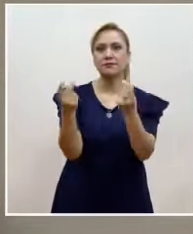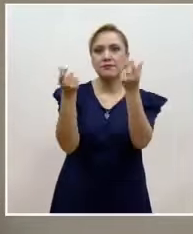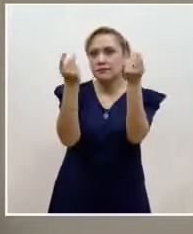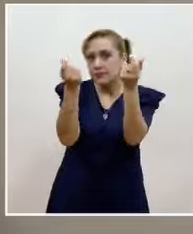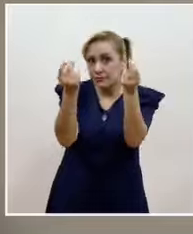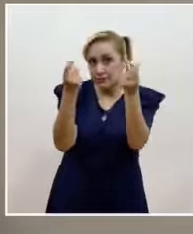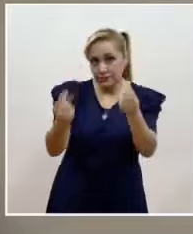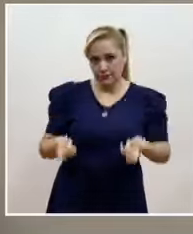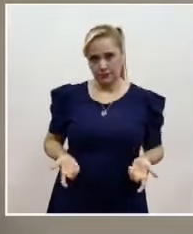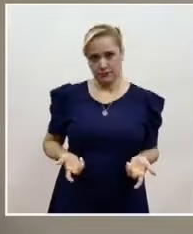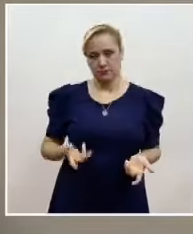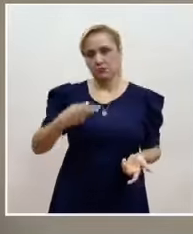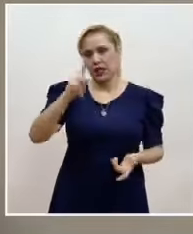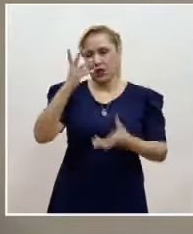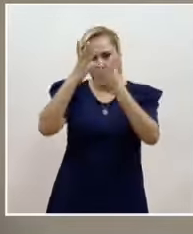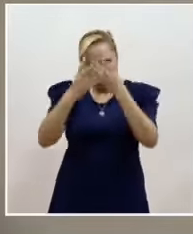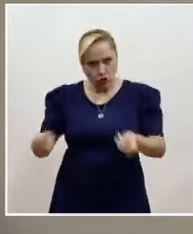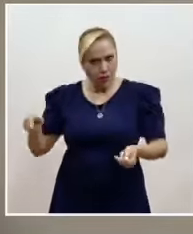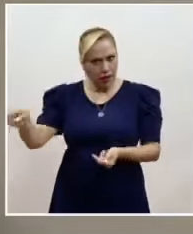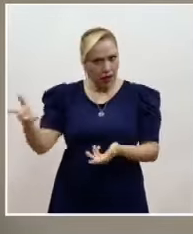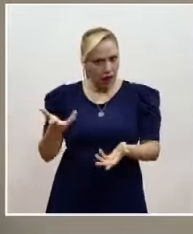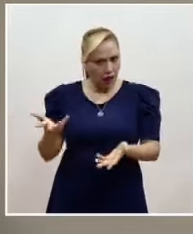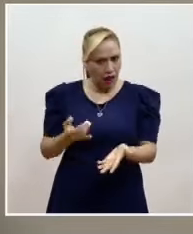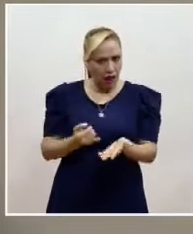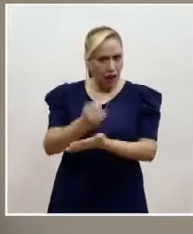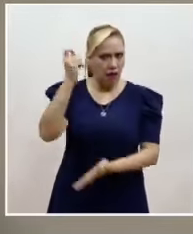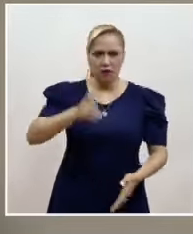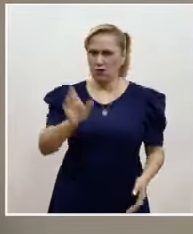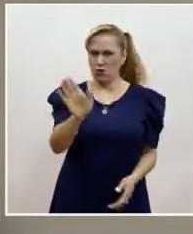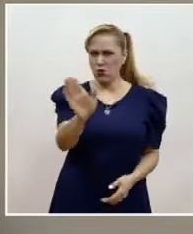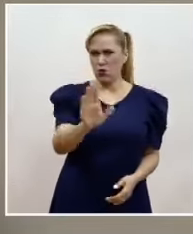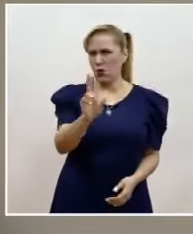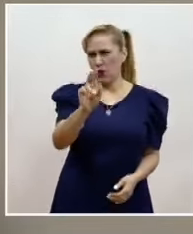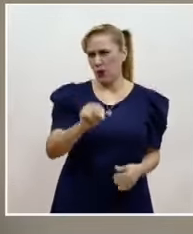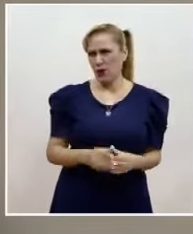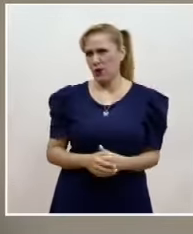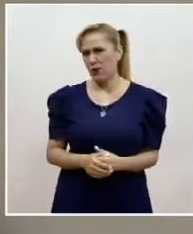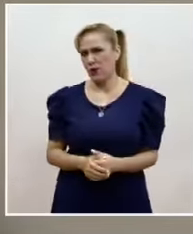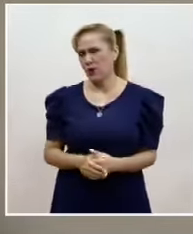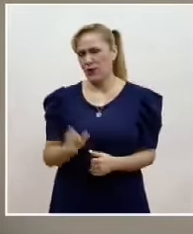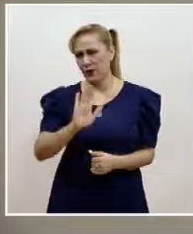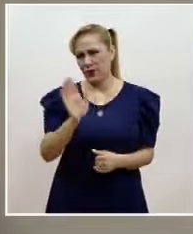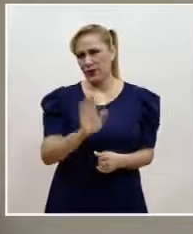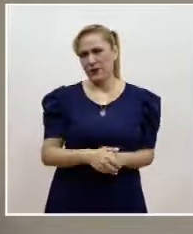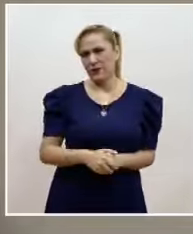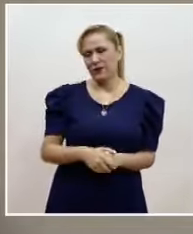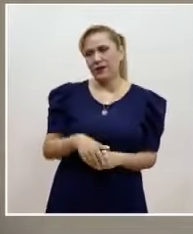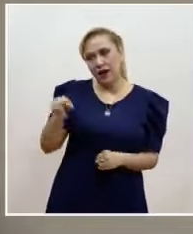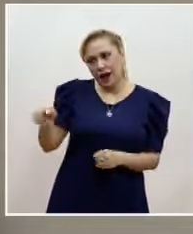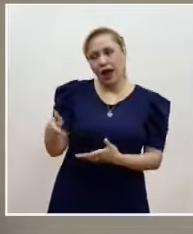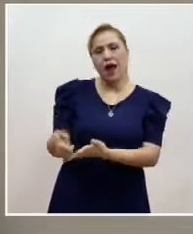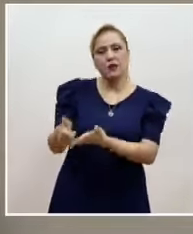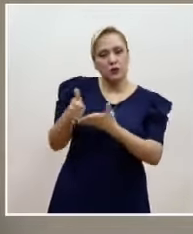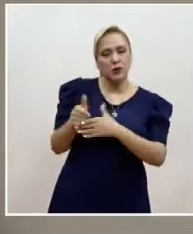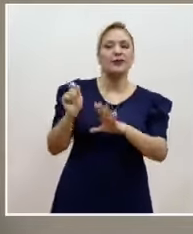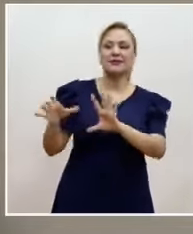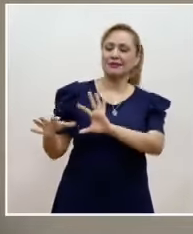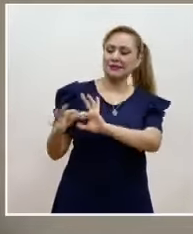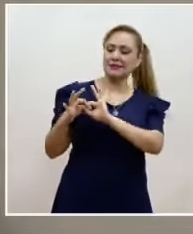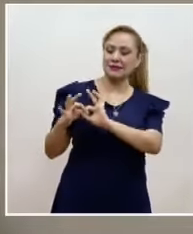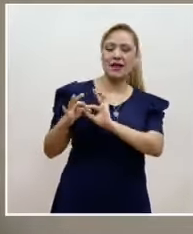todo sin querer dedicar tiempo a pensar cómo es que vamos a generar que de hecho sí sea una solución, también es un gran